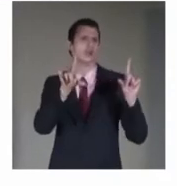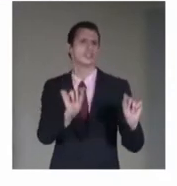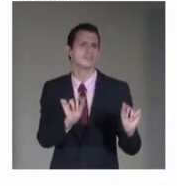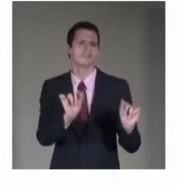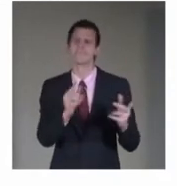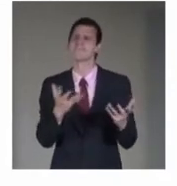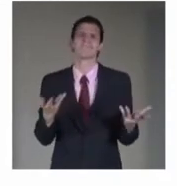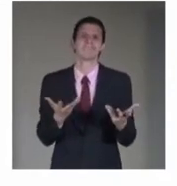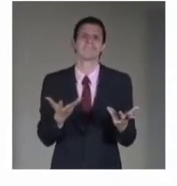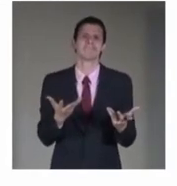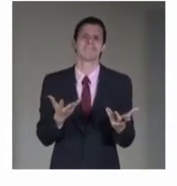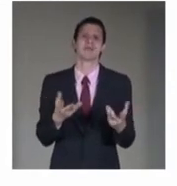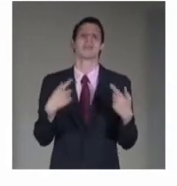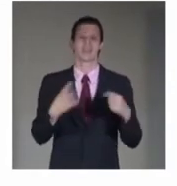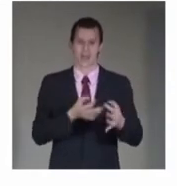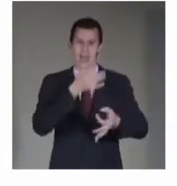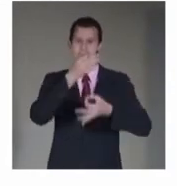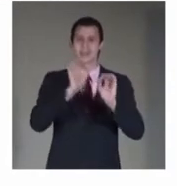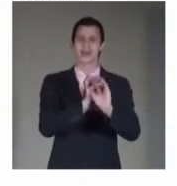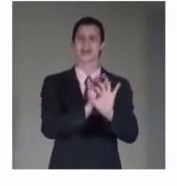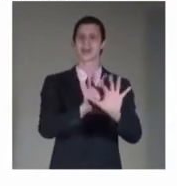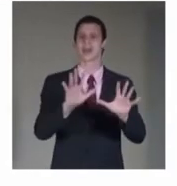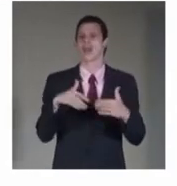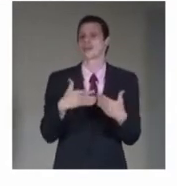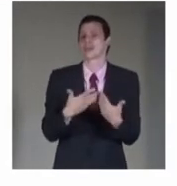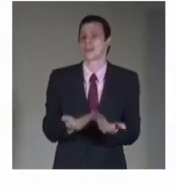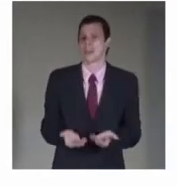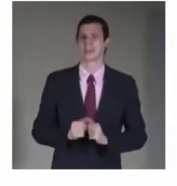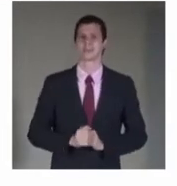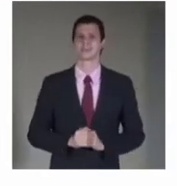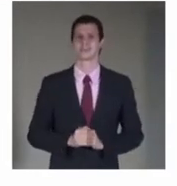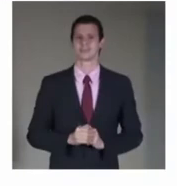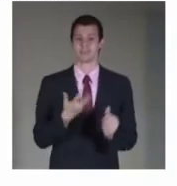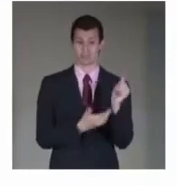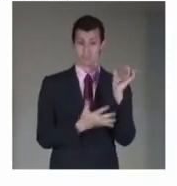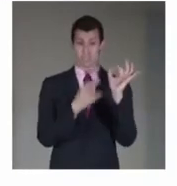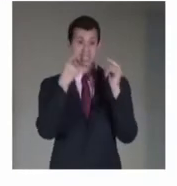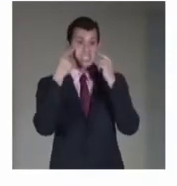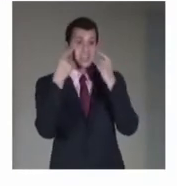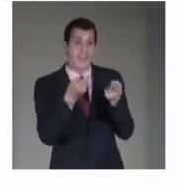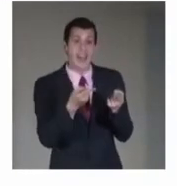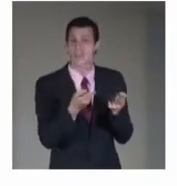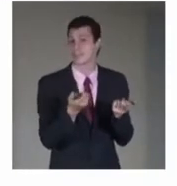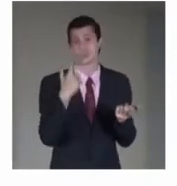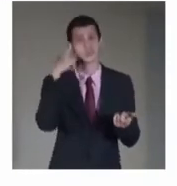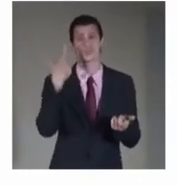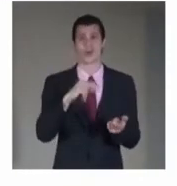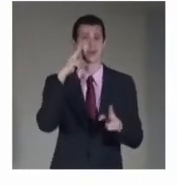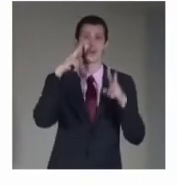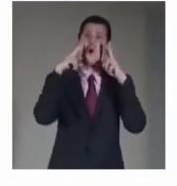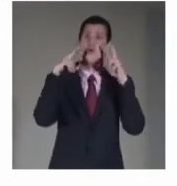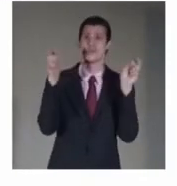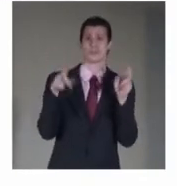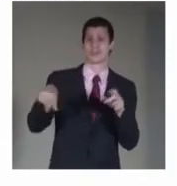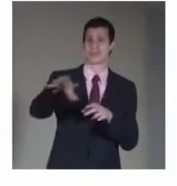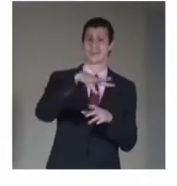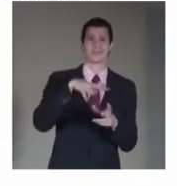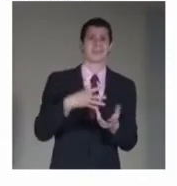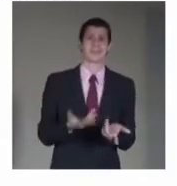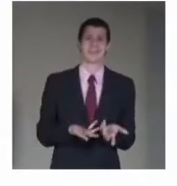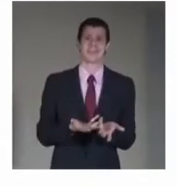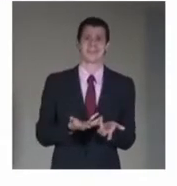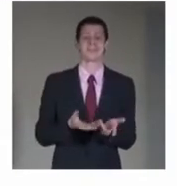prohibir las armas espaciales qué cosa es un arma espacial o que puede ser utilizado como un arma espacial